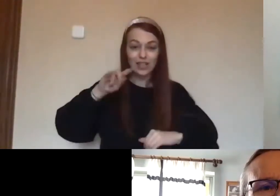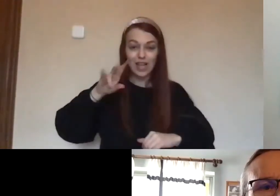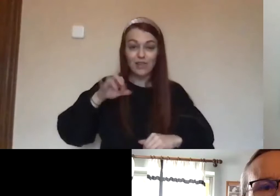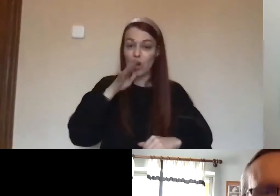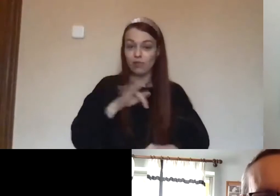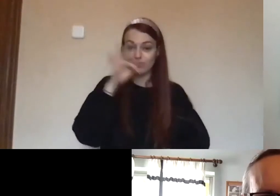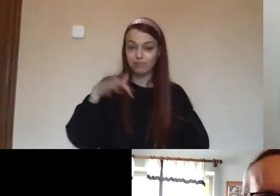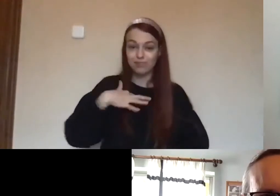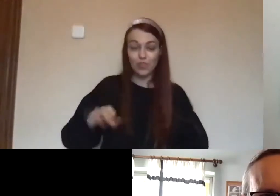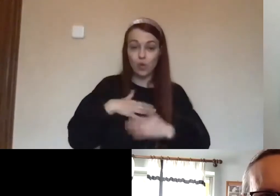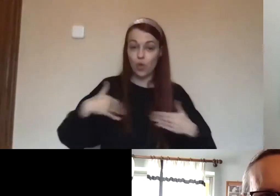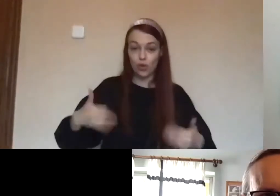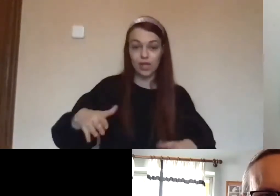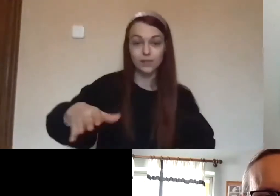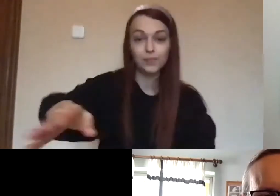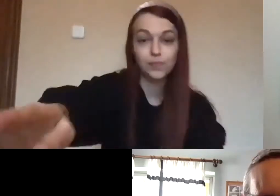palabra es tuya, cuando quieras.